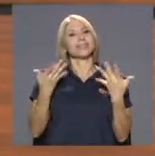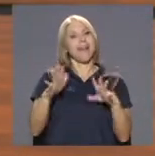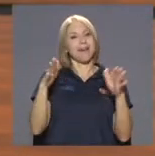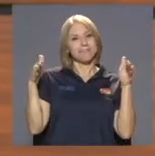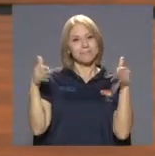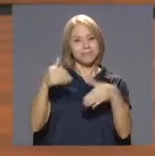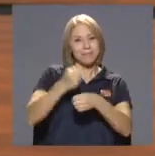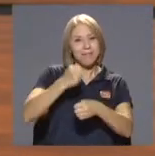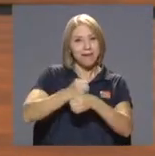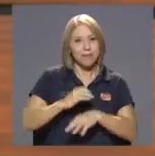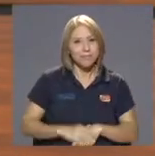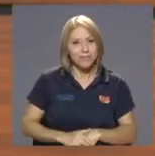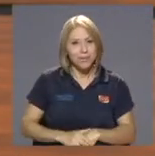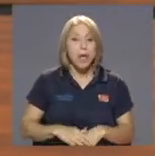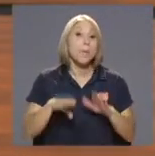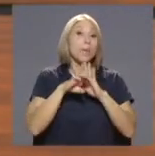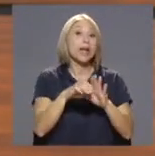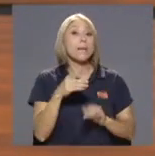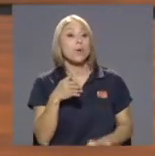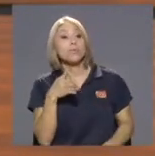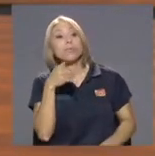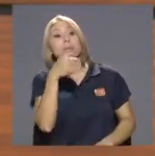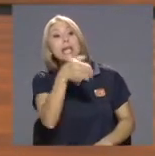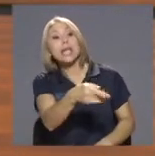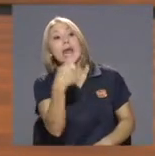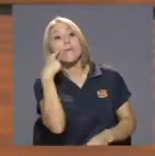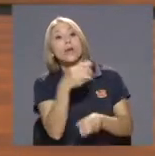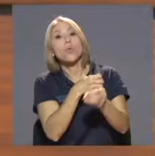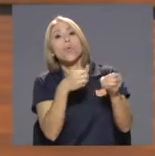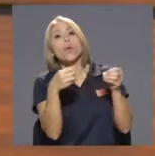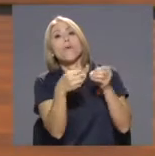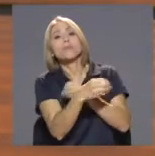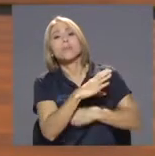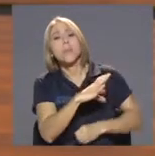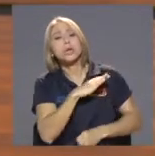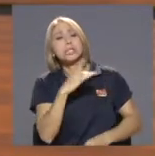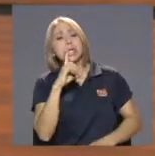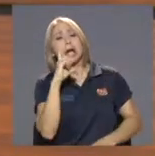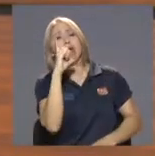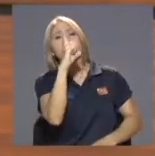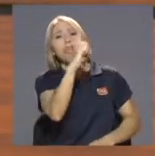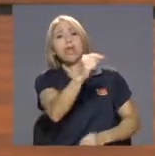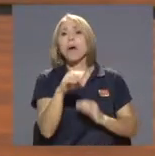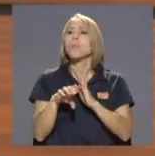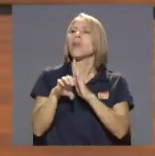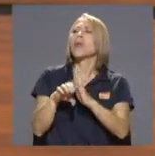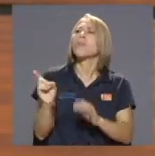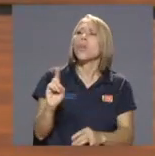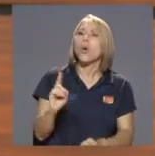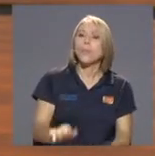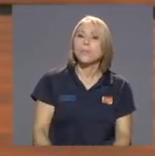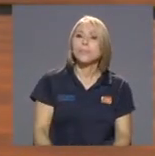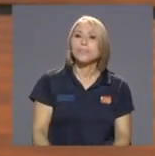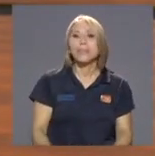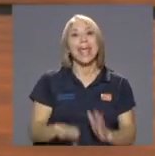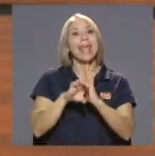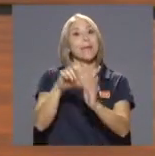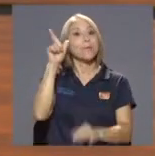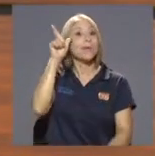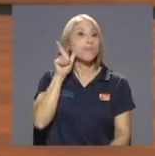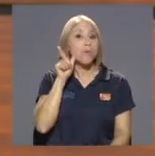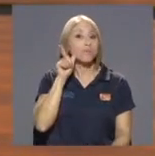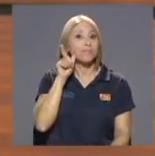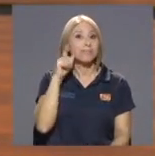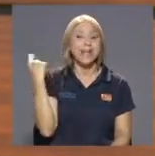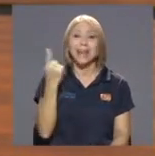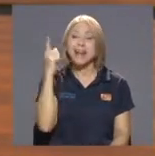incluye desde ir a ver cómo está una delegación policial en el lugar más recóndito de este país. ¿Un ejemplo? Un ejemplo, Limón, generalmente Limón